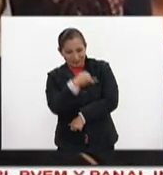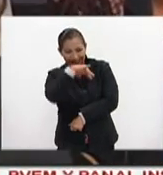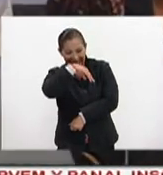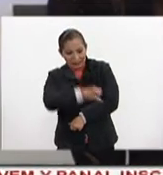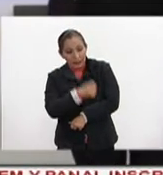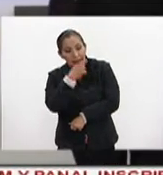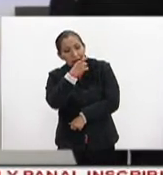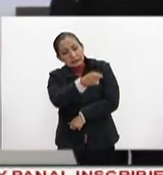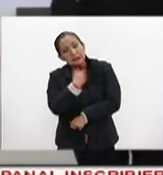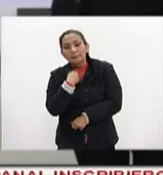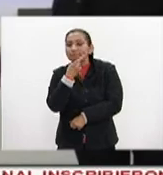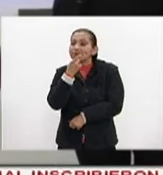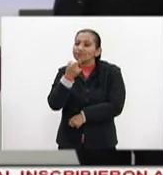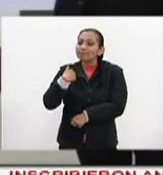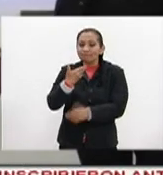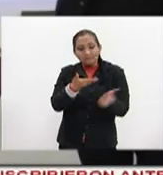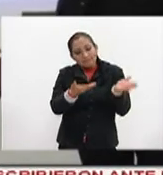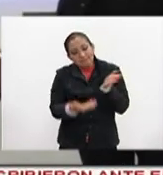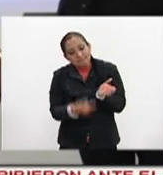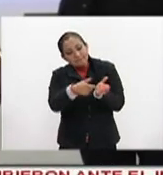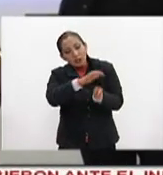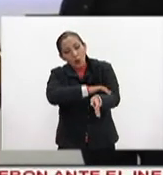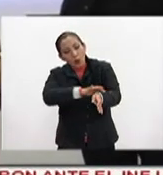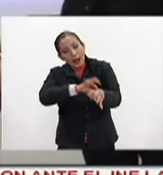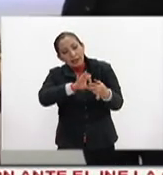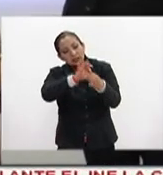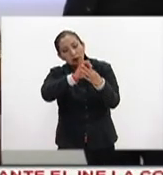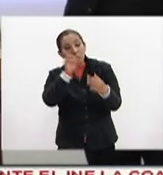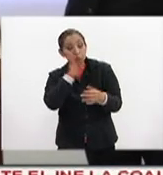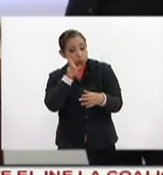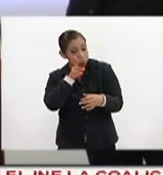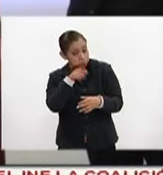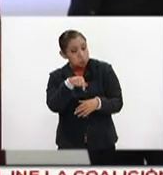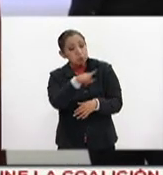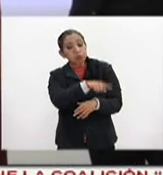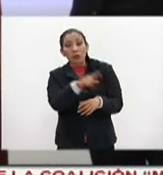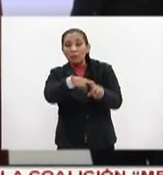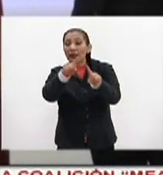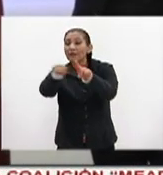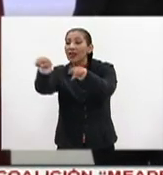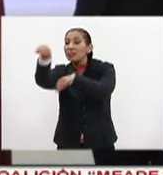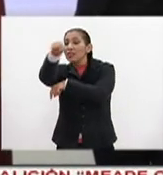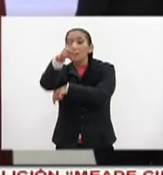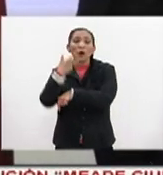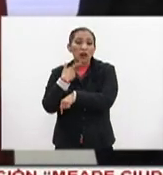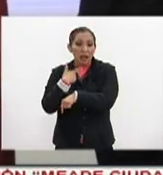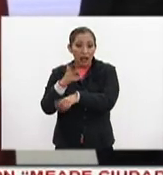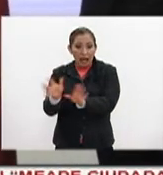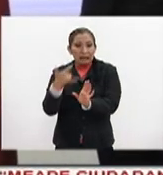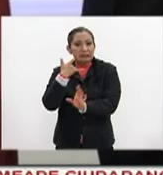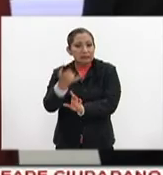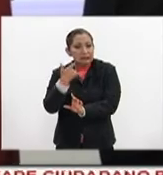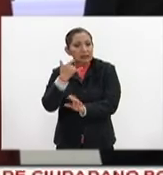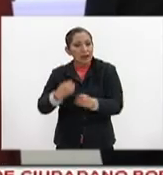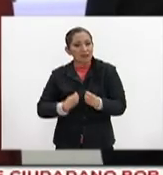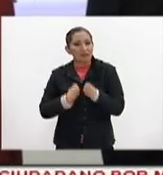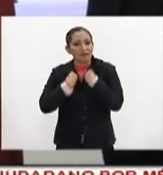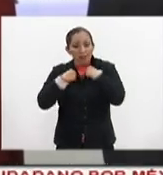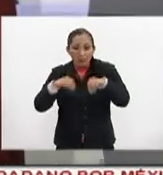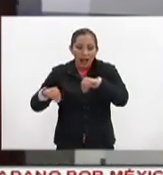Lorenzo Córdoba, dijo que la presentación de esta coalición es muestra del pluralismo político y de la intensa